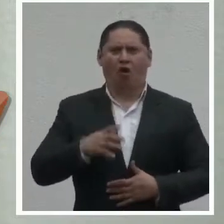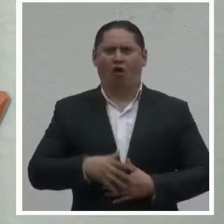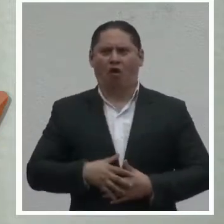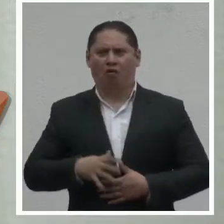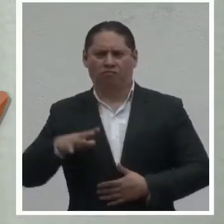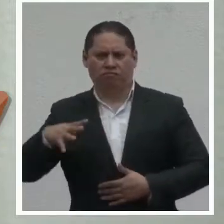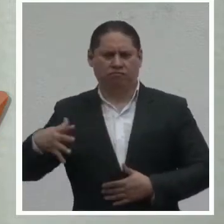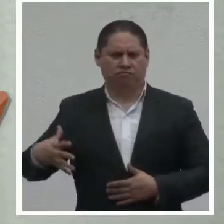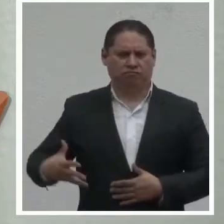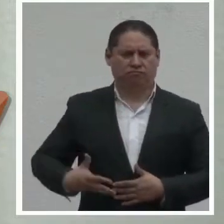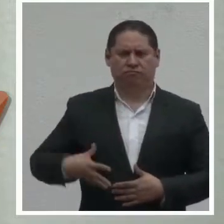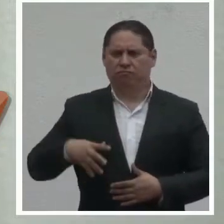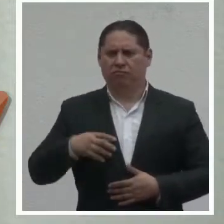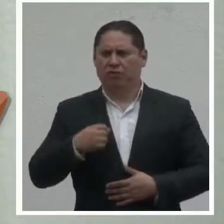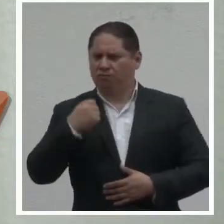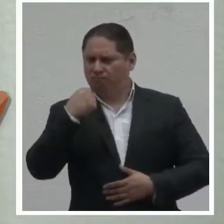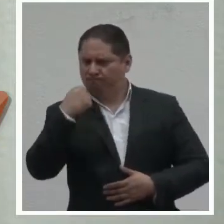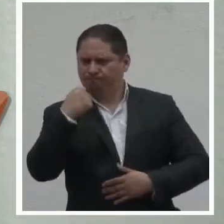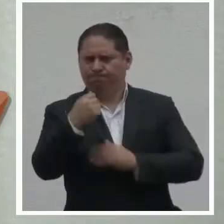más poderosos,